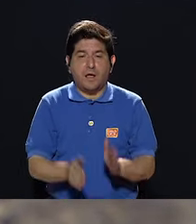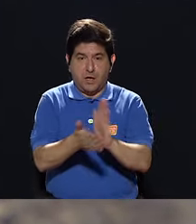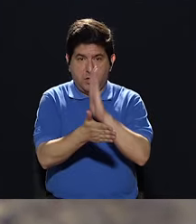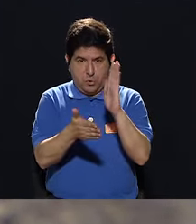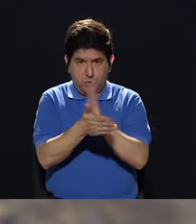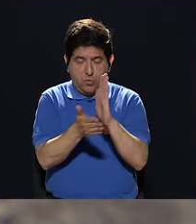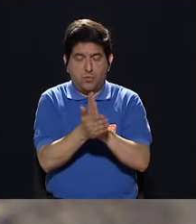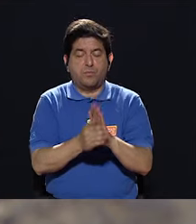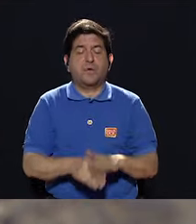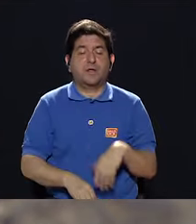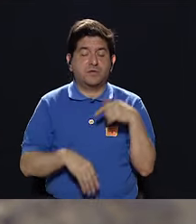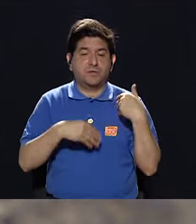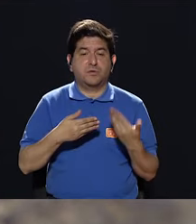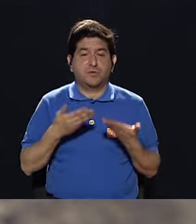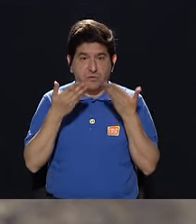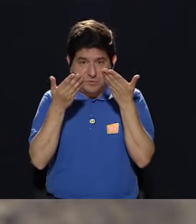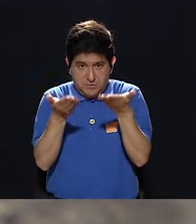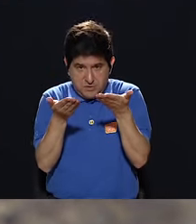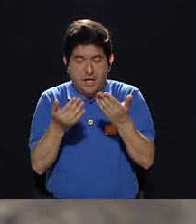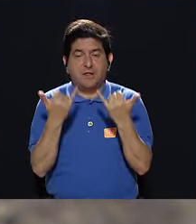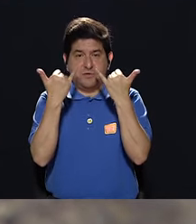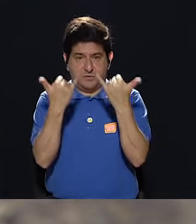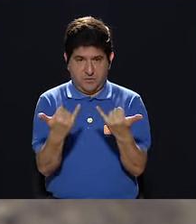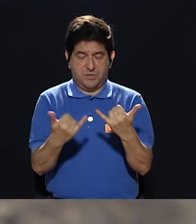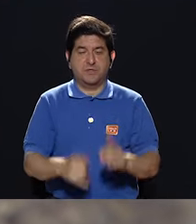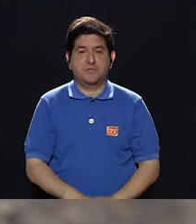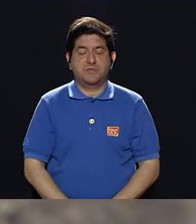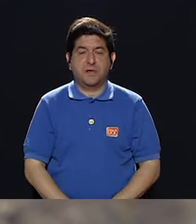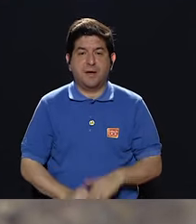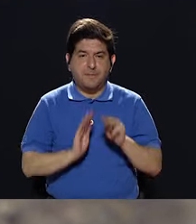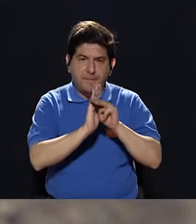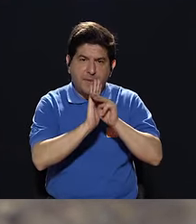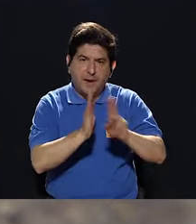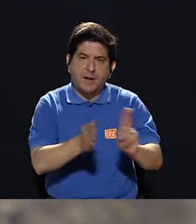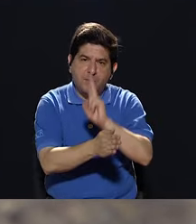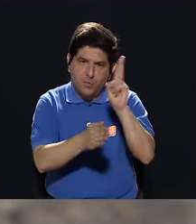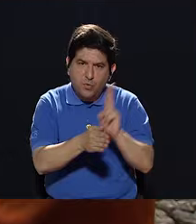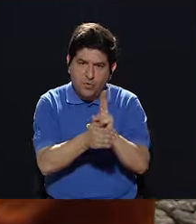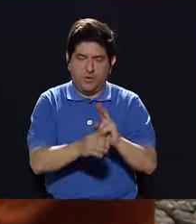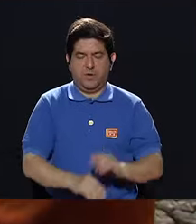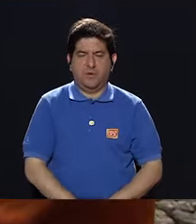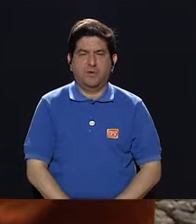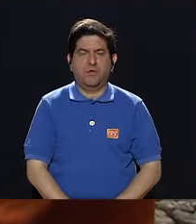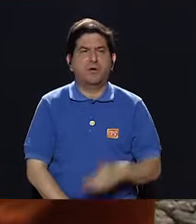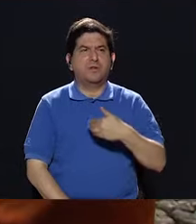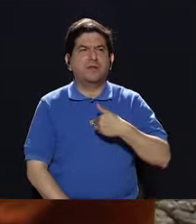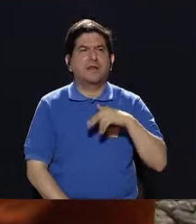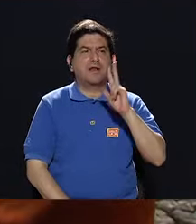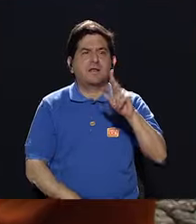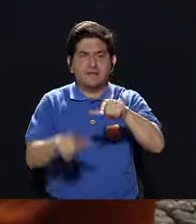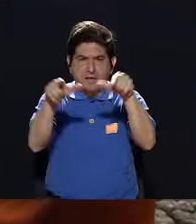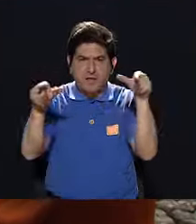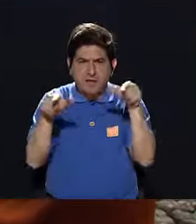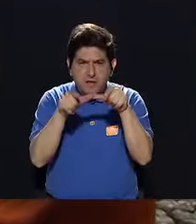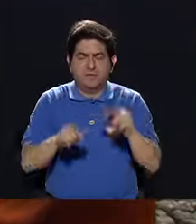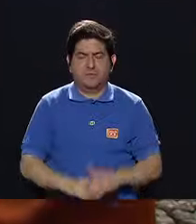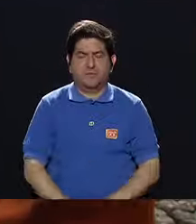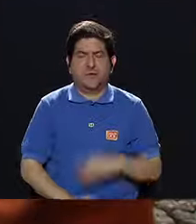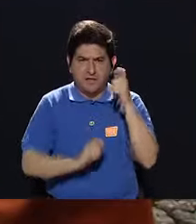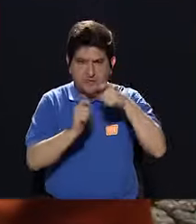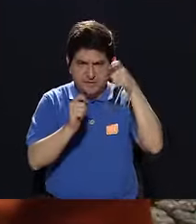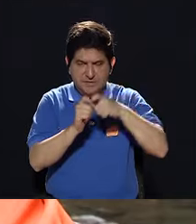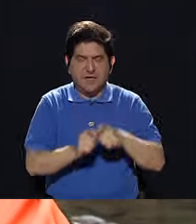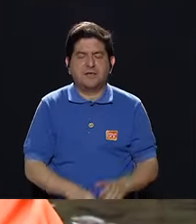información y la apuntamos en libretas de campo, que son las que luego, esos datos son los que utilizamos luego para la modelación,